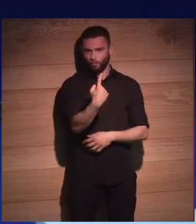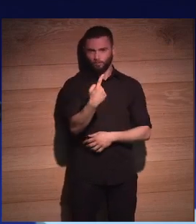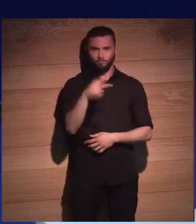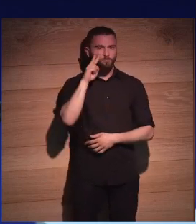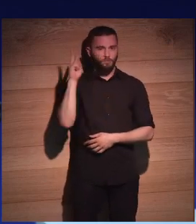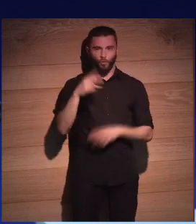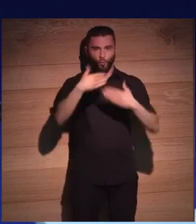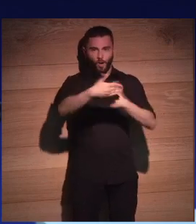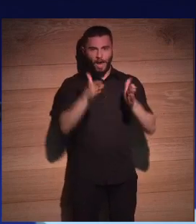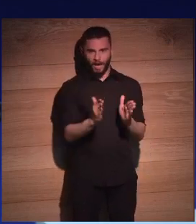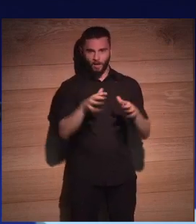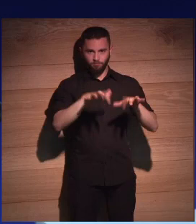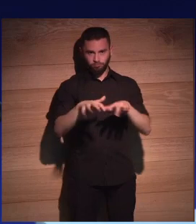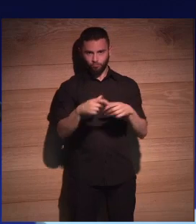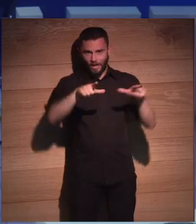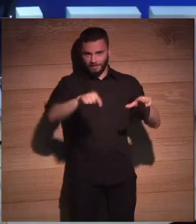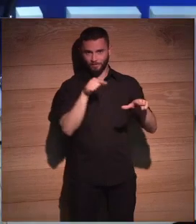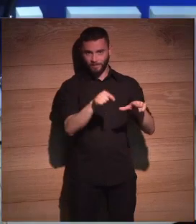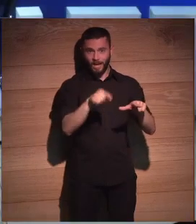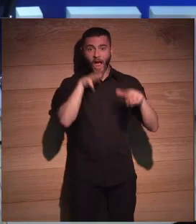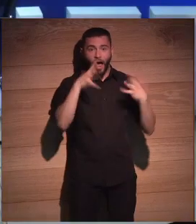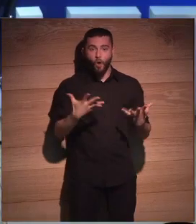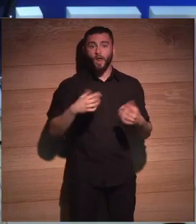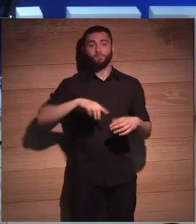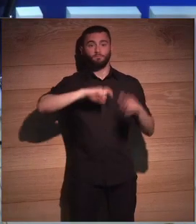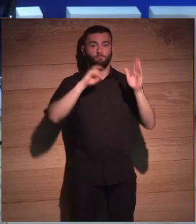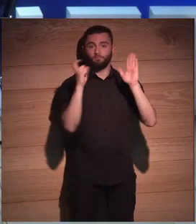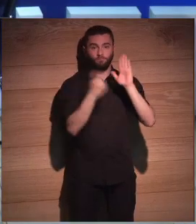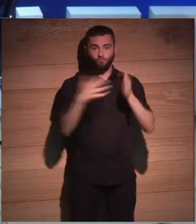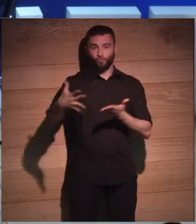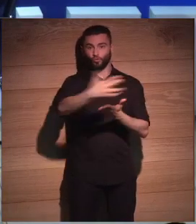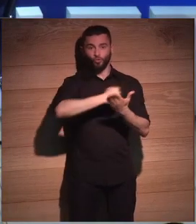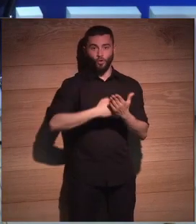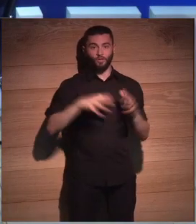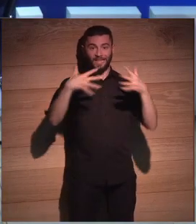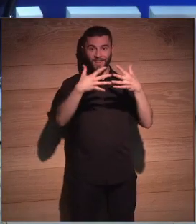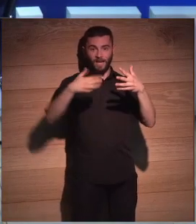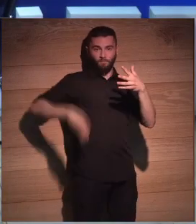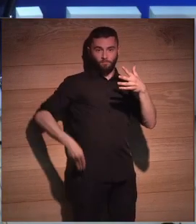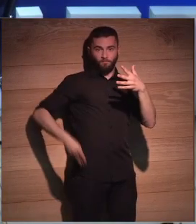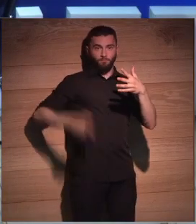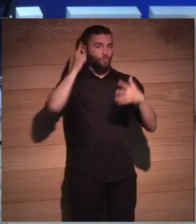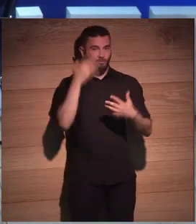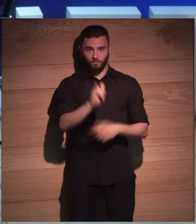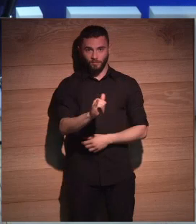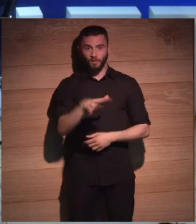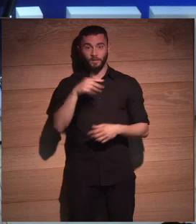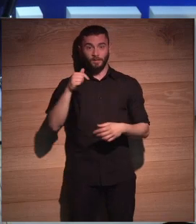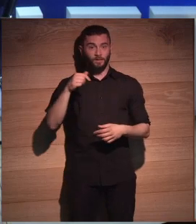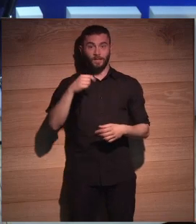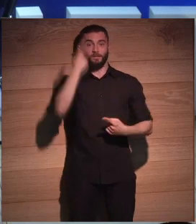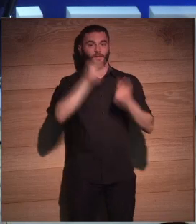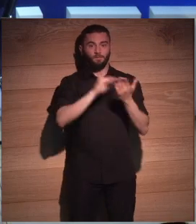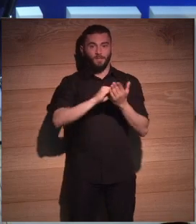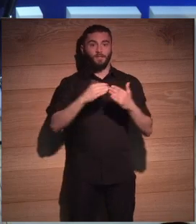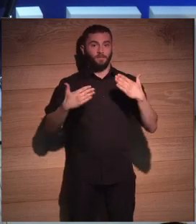visteis, era una caja en una sala. Ahora todos llevamos internet en el bolso. Y a veces, por lo que vi además esta mañana, más